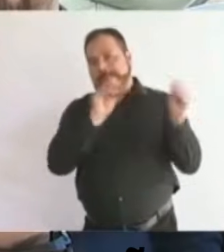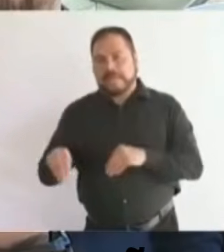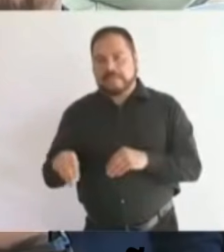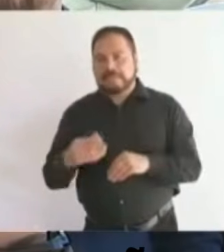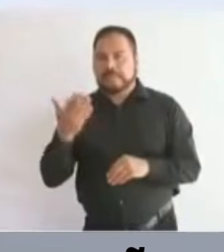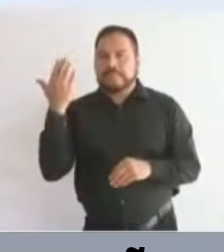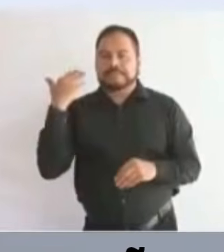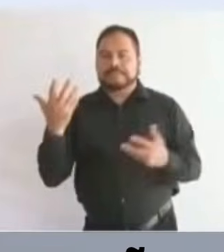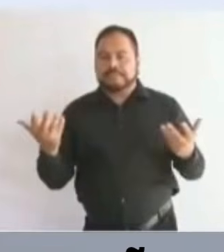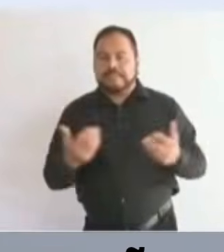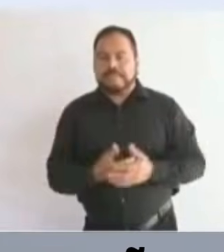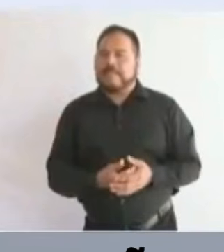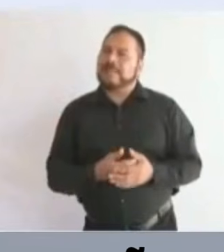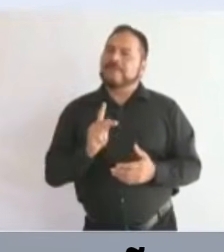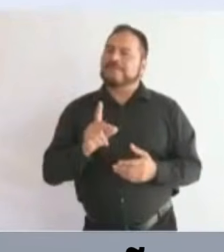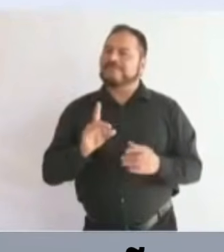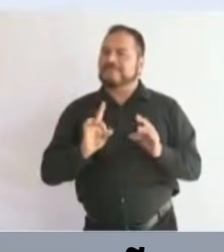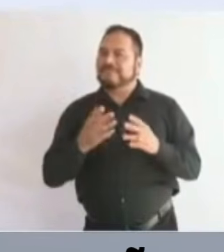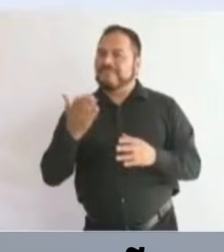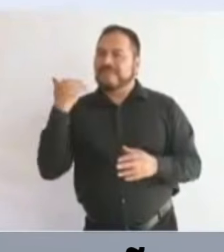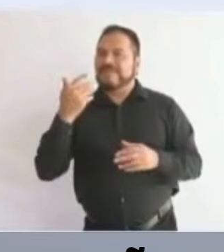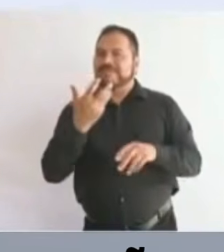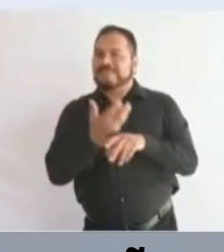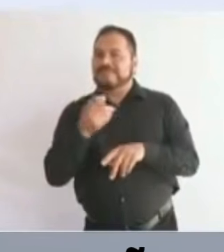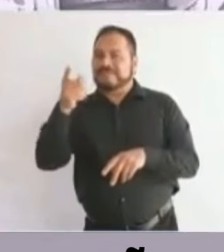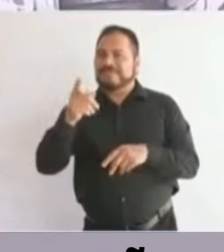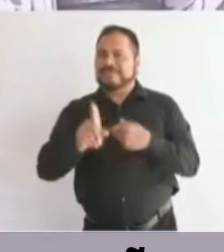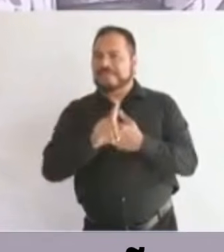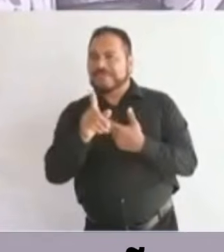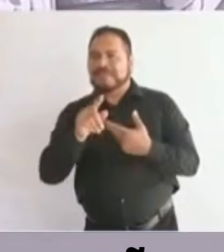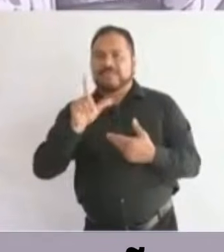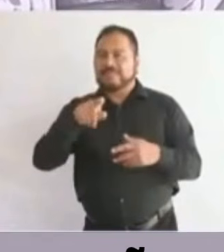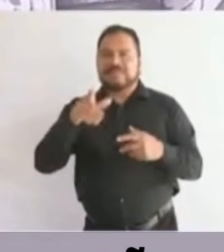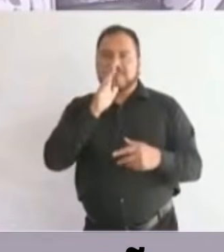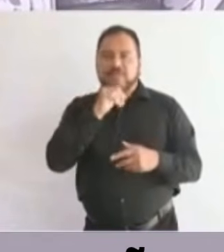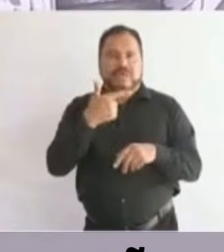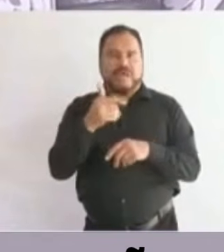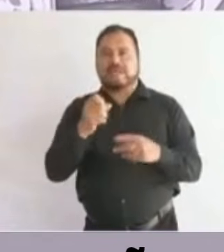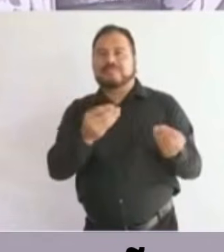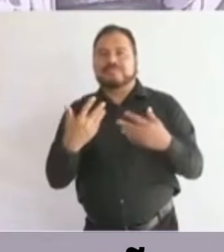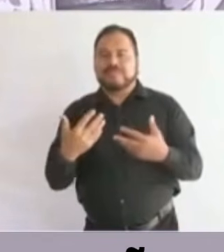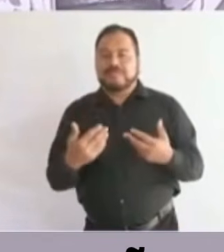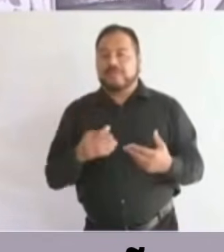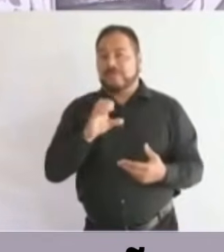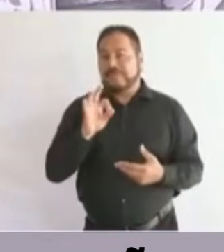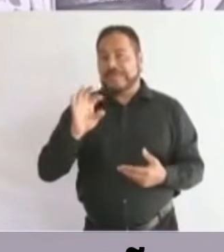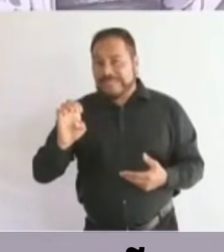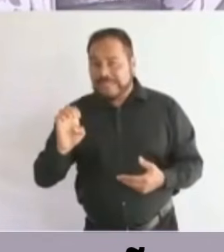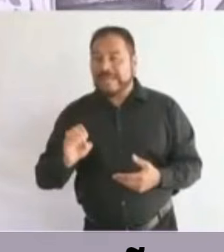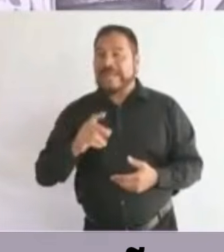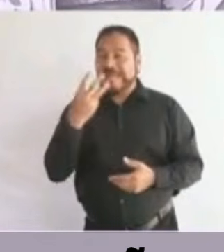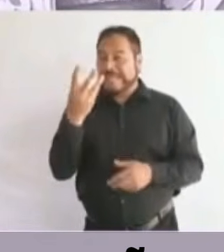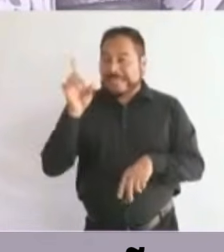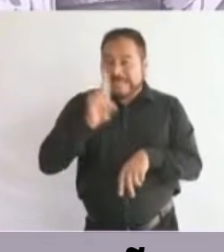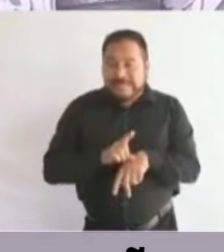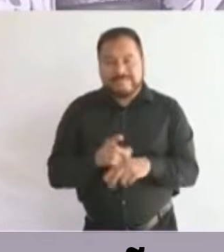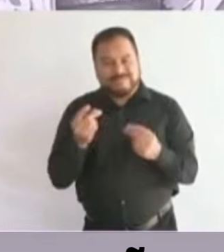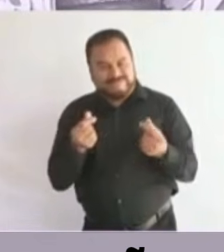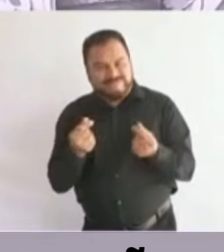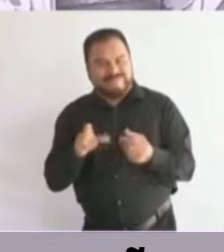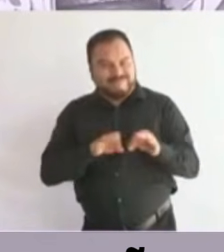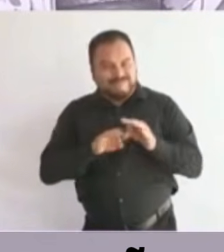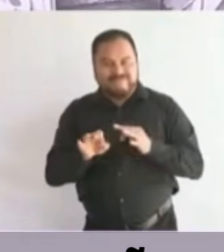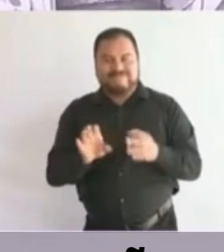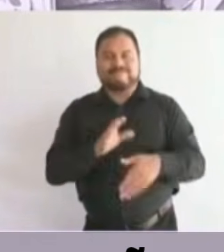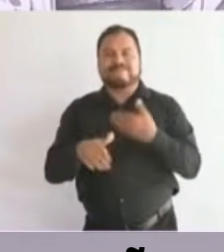vino un problema para algunos estados del país y CFE en 3 días resolvió el problema.